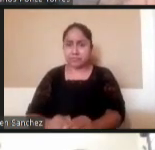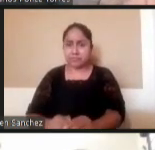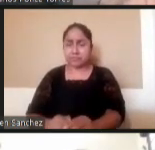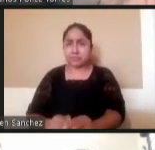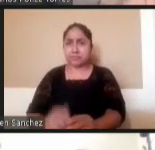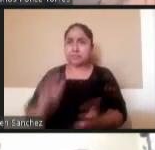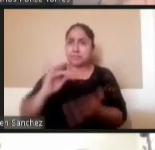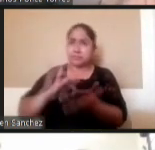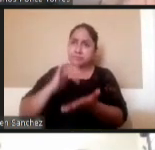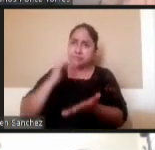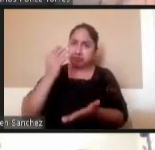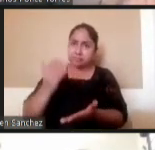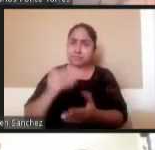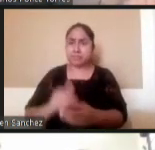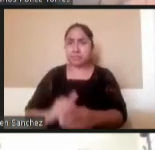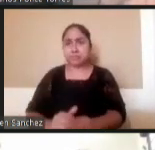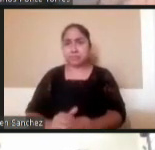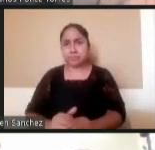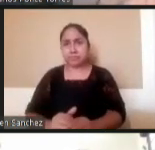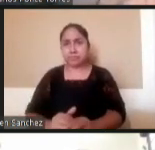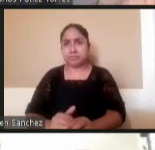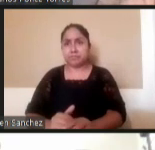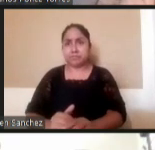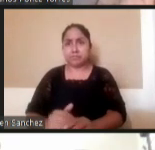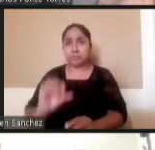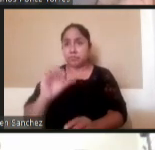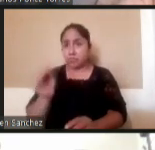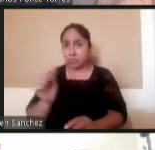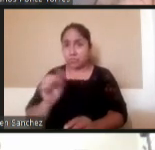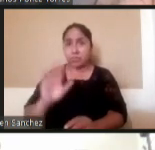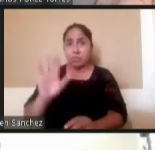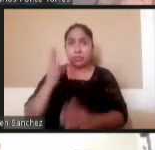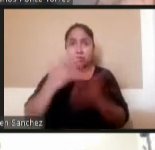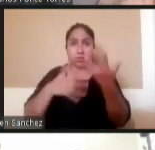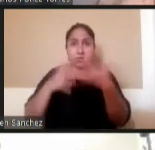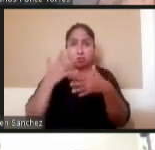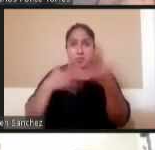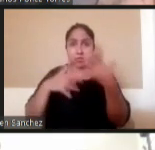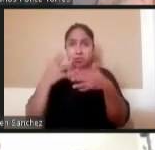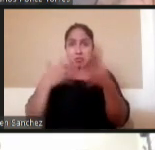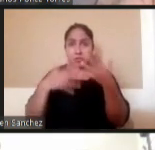Gracias, regidor Silva. ¿Alguien más desea hacer uso de la palabra?